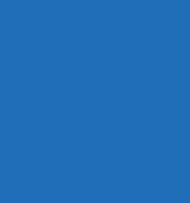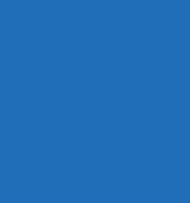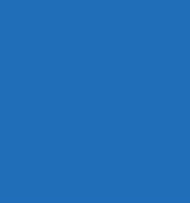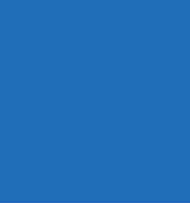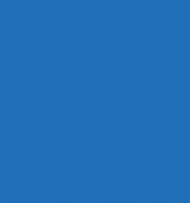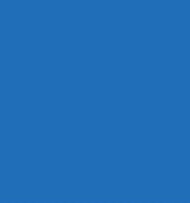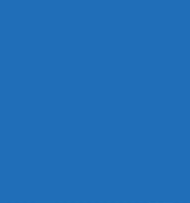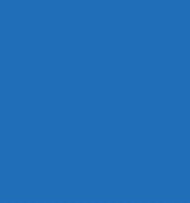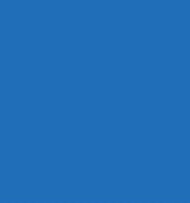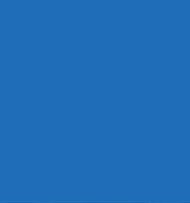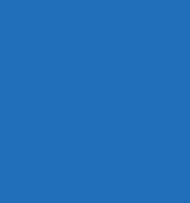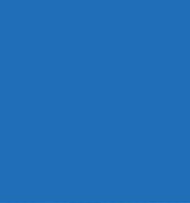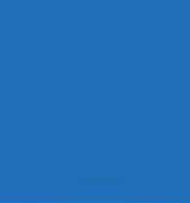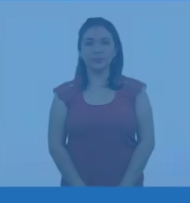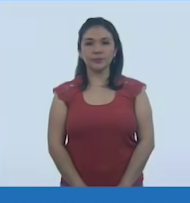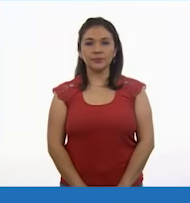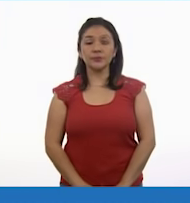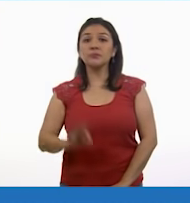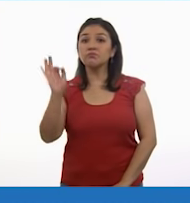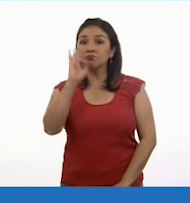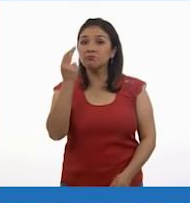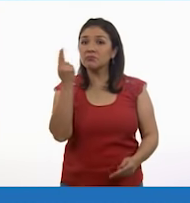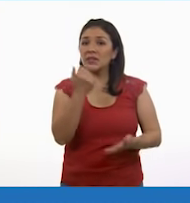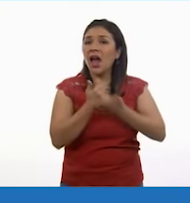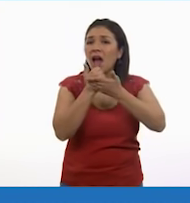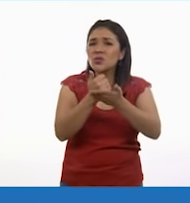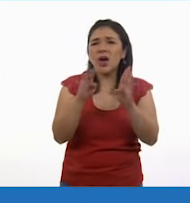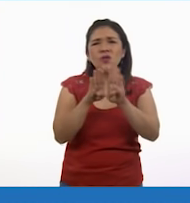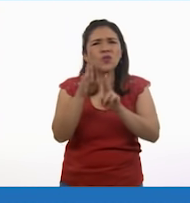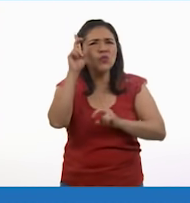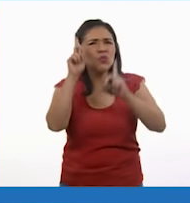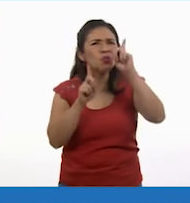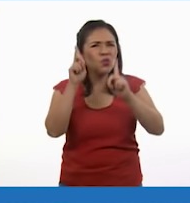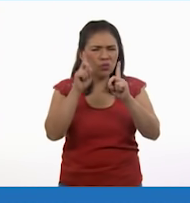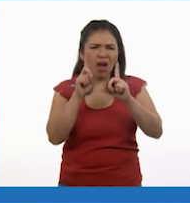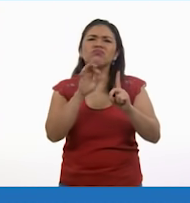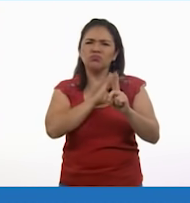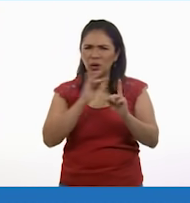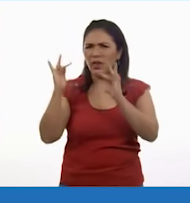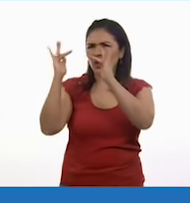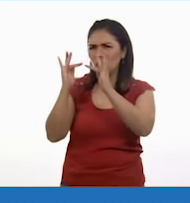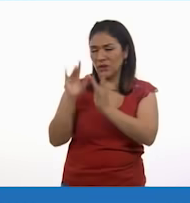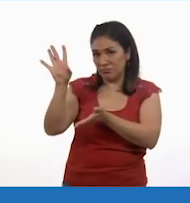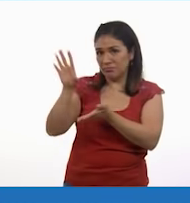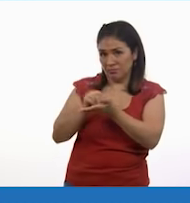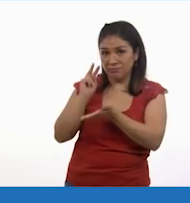perdón si necesitas ayuda para resolver sus dudas contáctanos